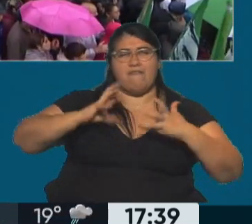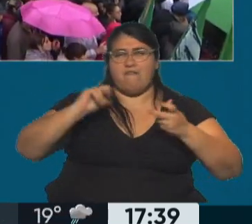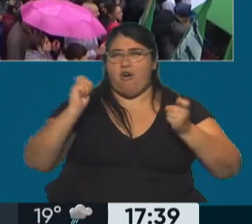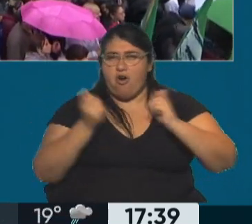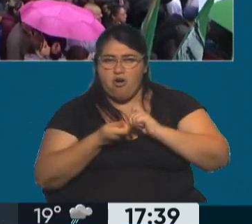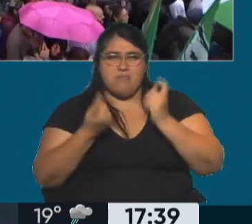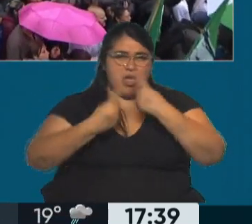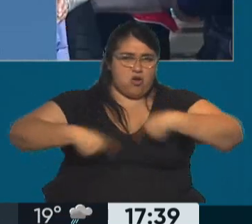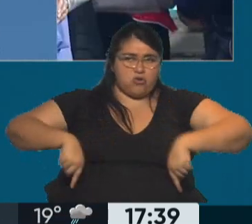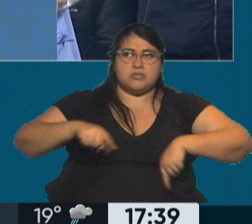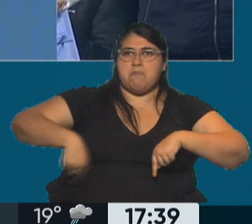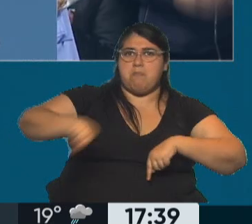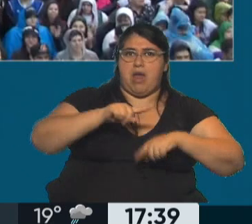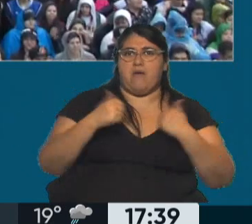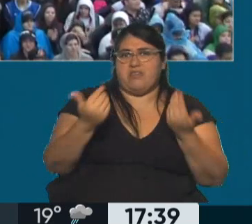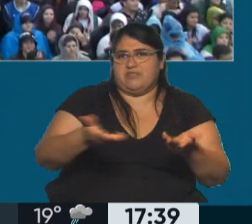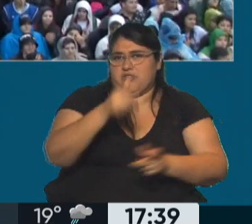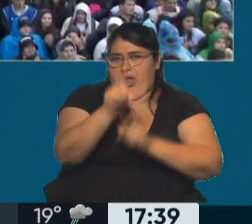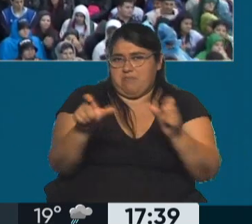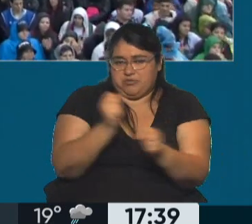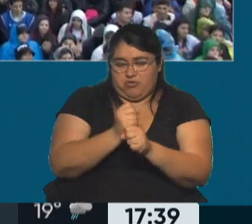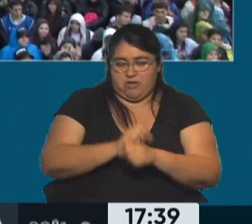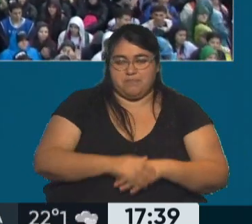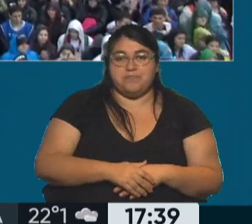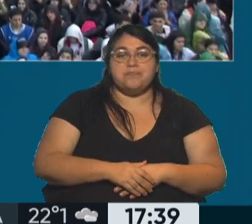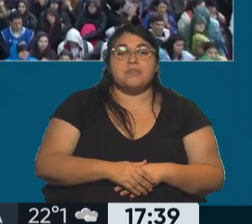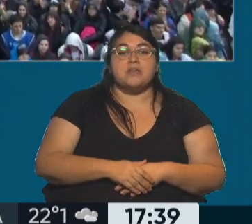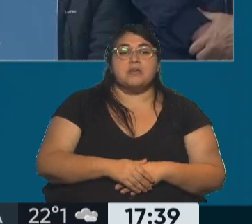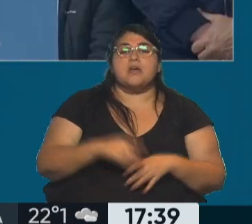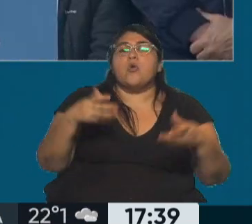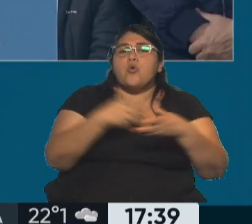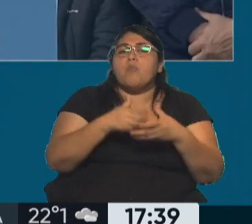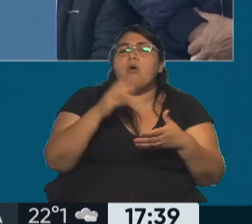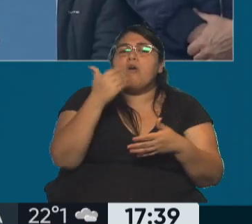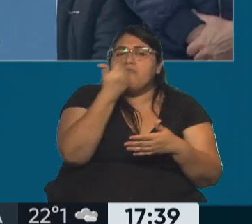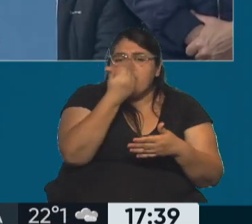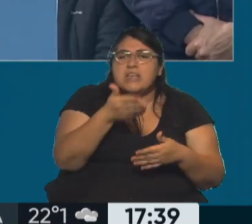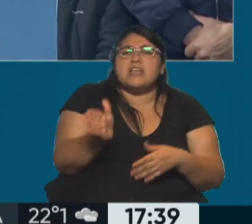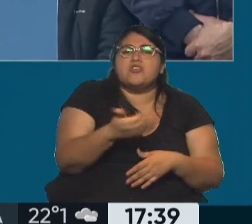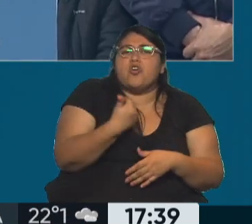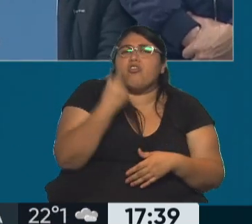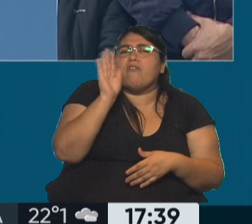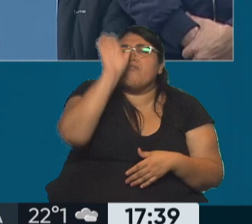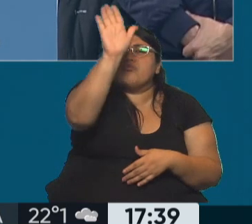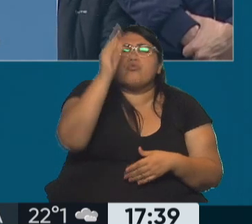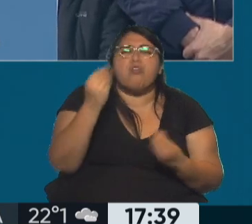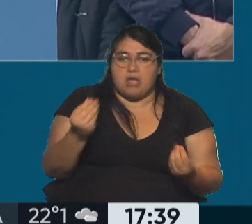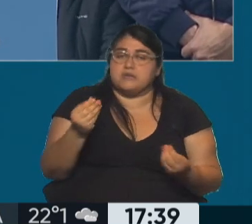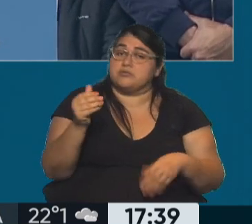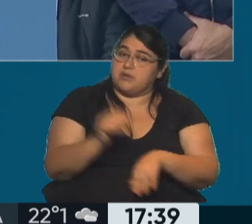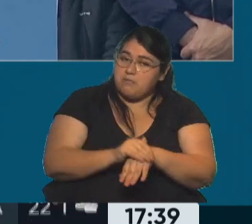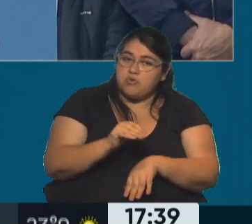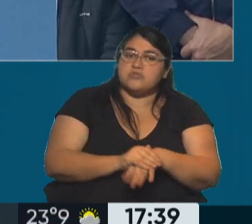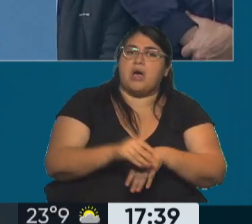bienestar para los trabajadores y para toda la Argentina. ¿Cómo ves el futuro del Frente de Todos? Yo lo veo bien, creo que es un futuro muy competitivo en